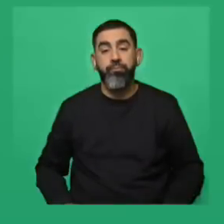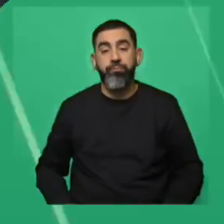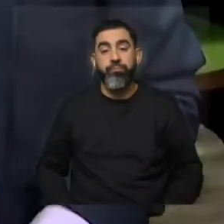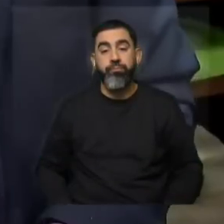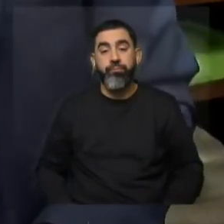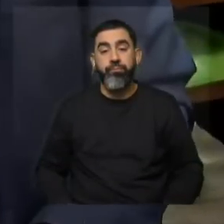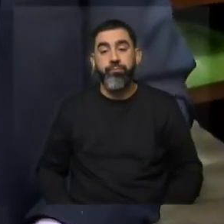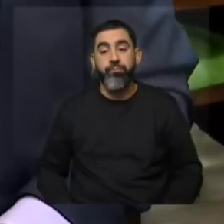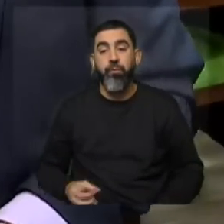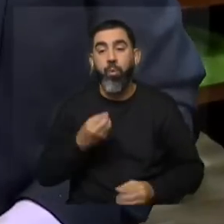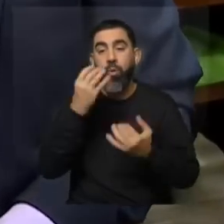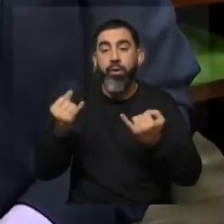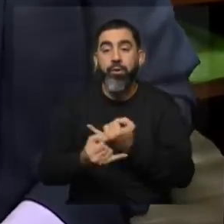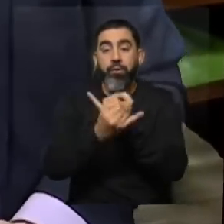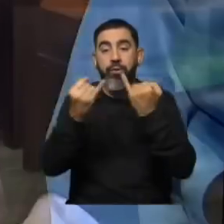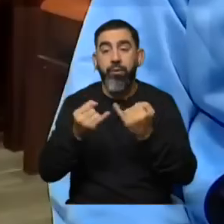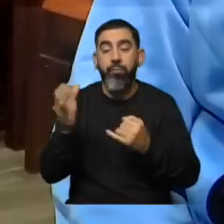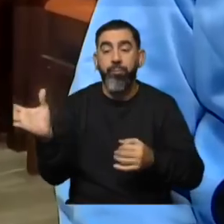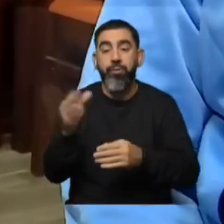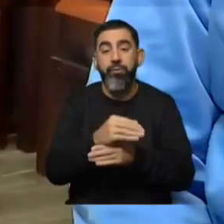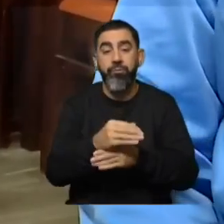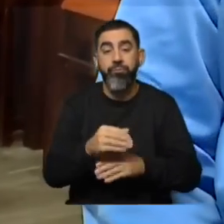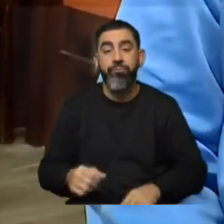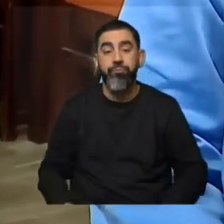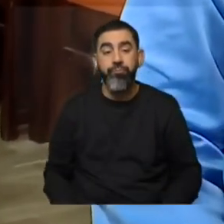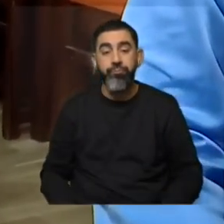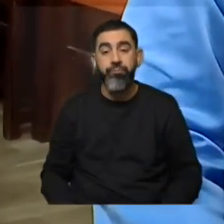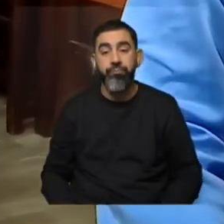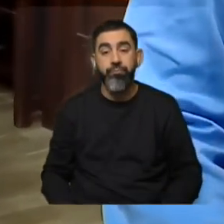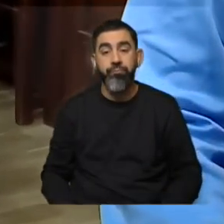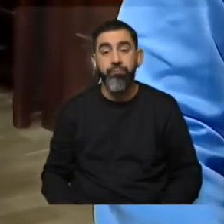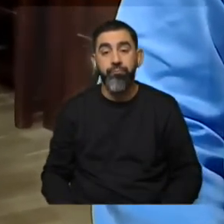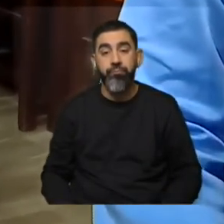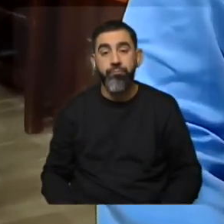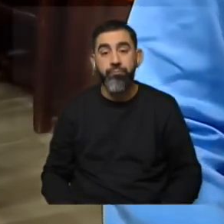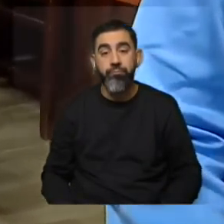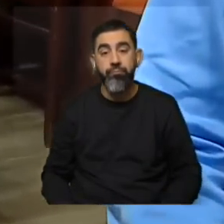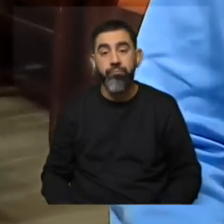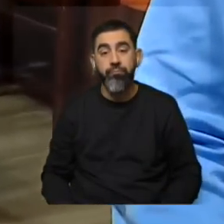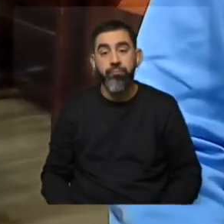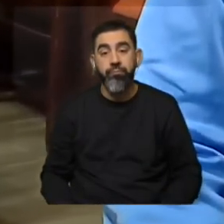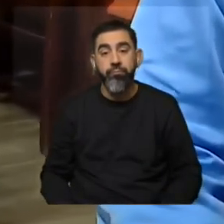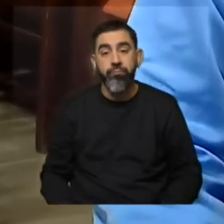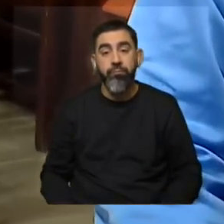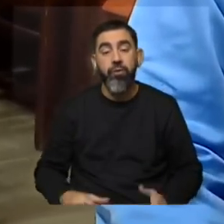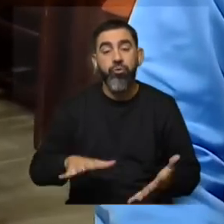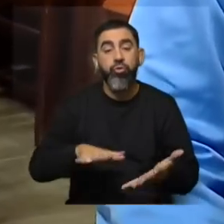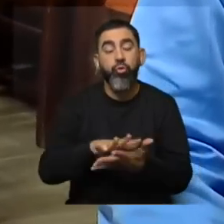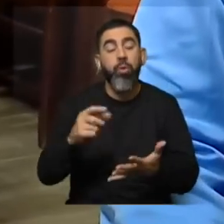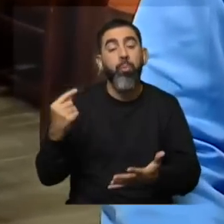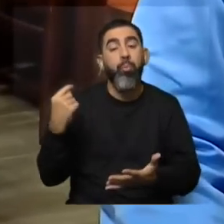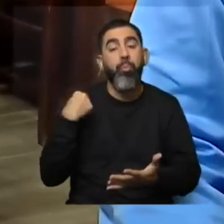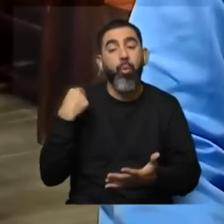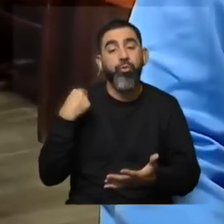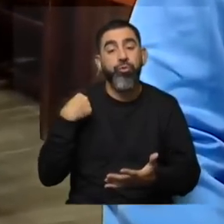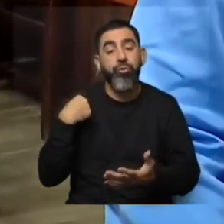muy buenos días José María saludos para ti y para Pilar para todos allí en el estudio estamos en la zona de pocitos pero